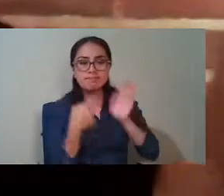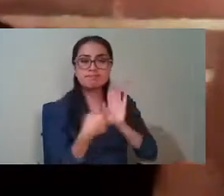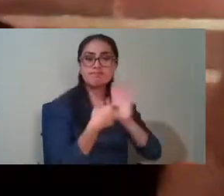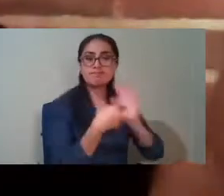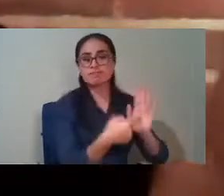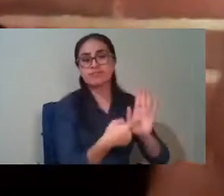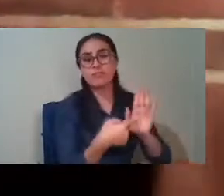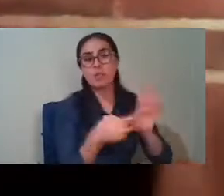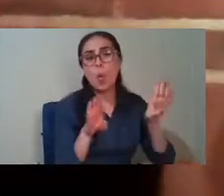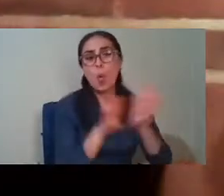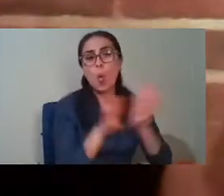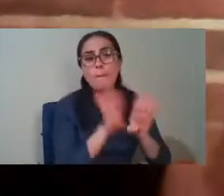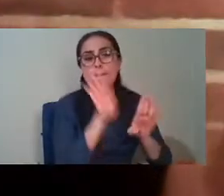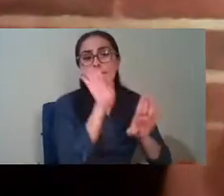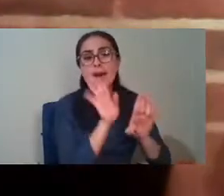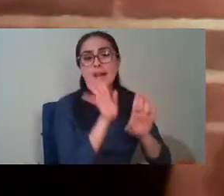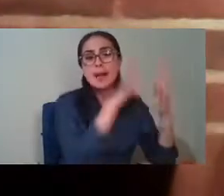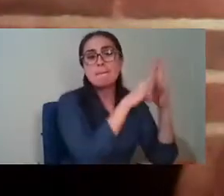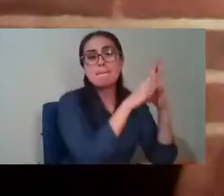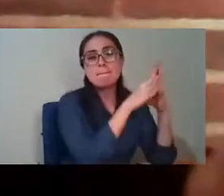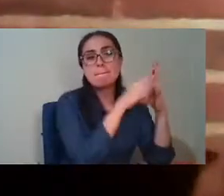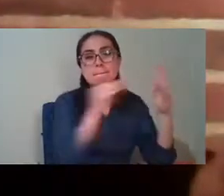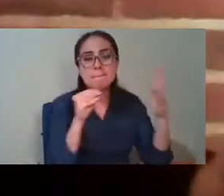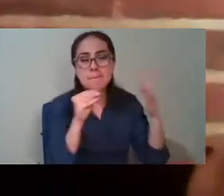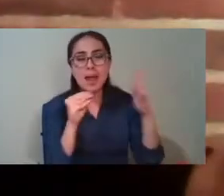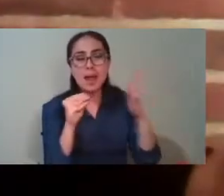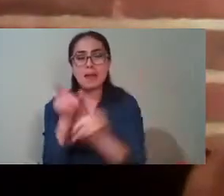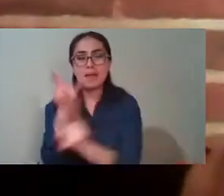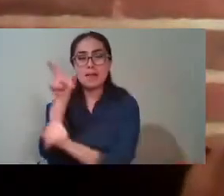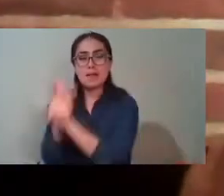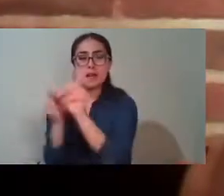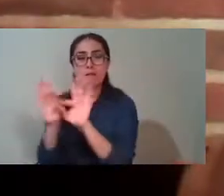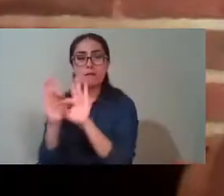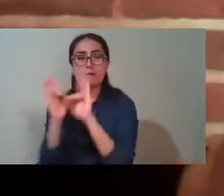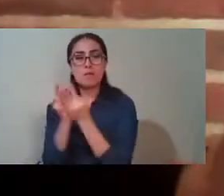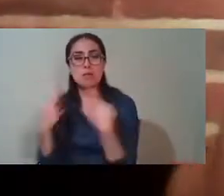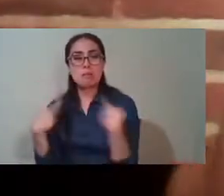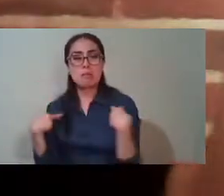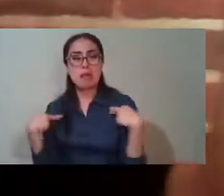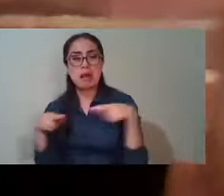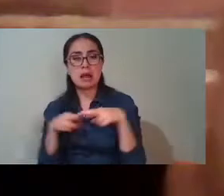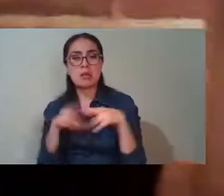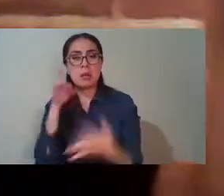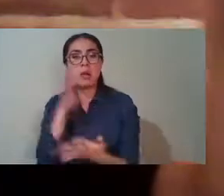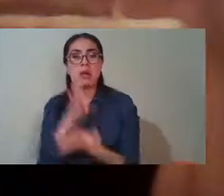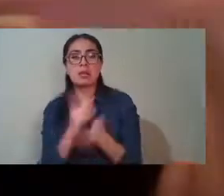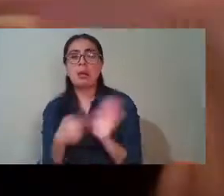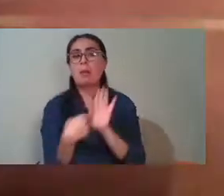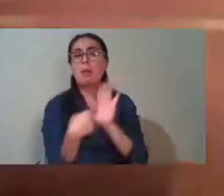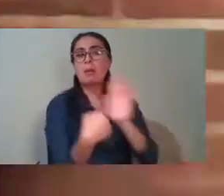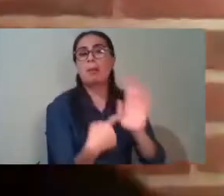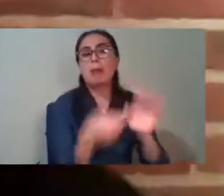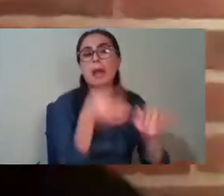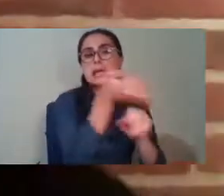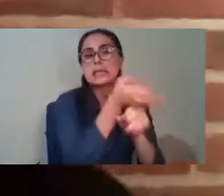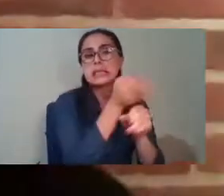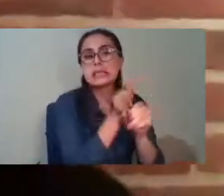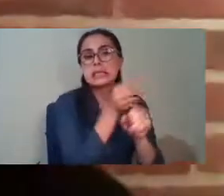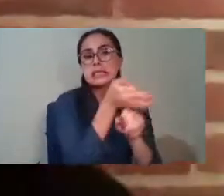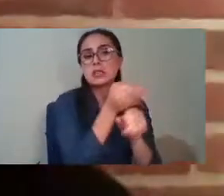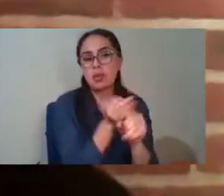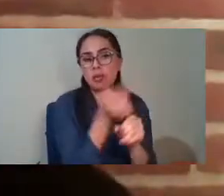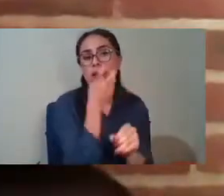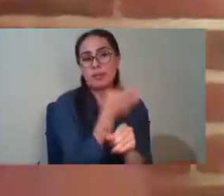la presencia de una ausencia. Nada más y nada menos que una imagen. Una imagen, Sartre dice, la presencia de